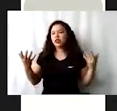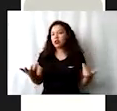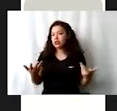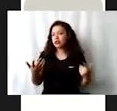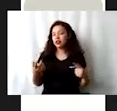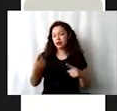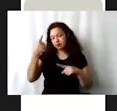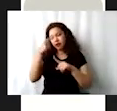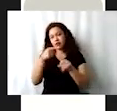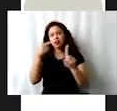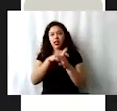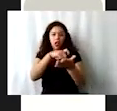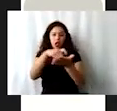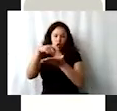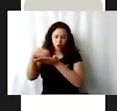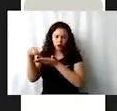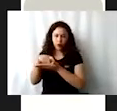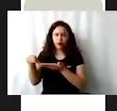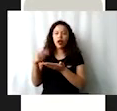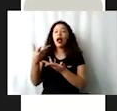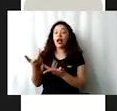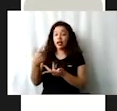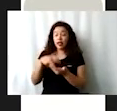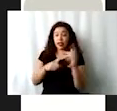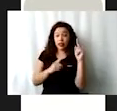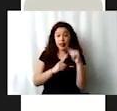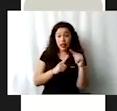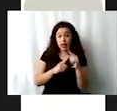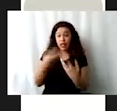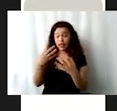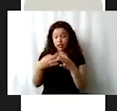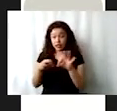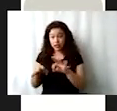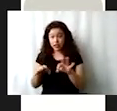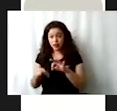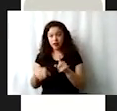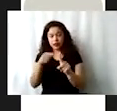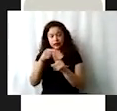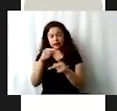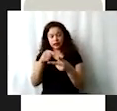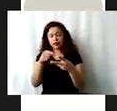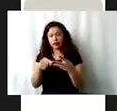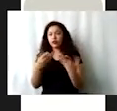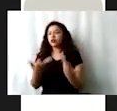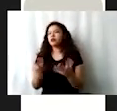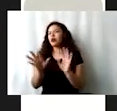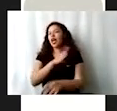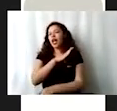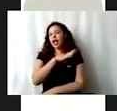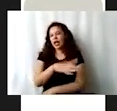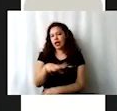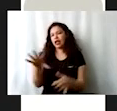enfocarte a esto de las compras, tiene funciones y tareas específicas, las cuales tú a grosso modo las